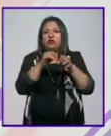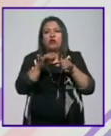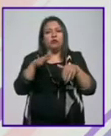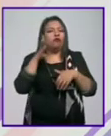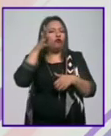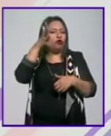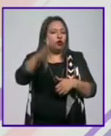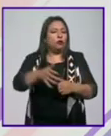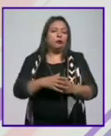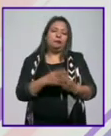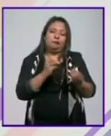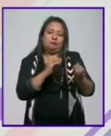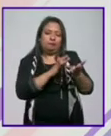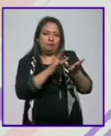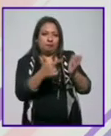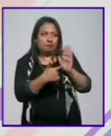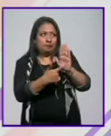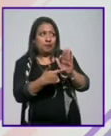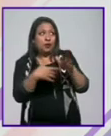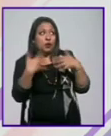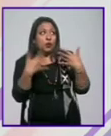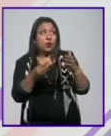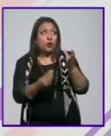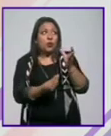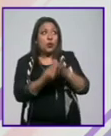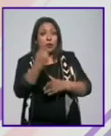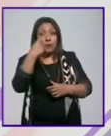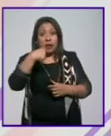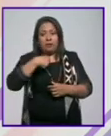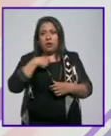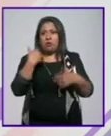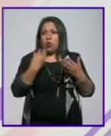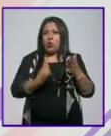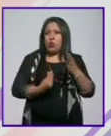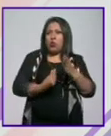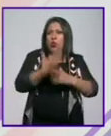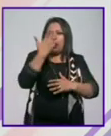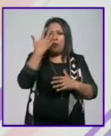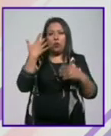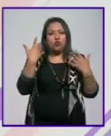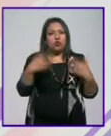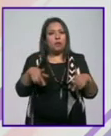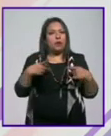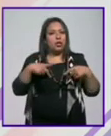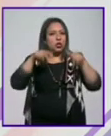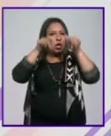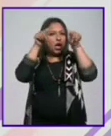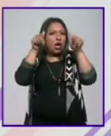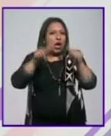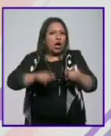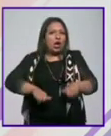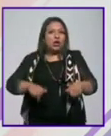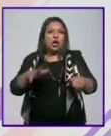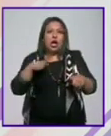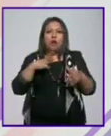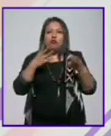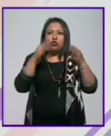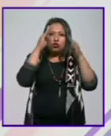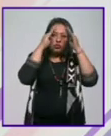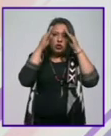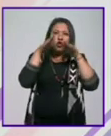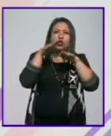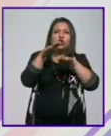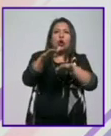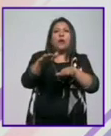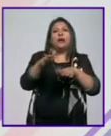un futuro. Pues gracias por traernos este hallazgo, por lo menos para mí, un descubrimiento de un artista que hace tanta reflexión en